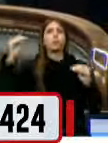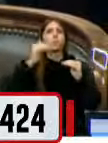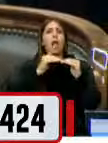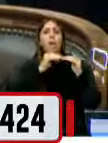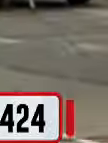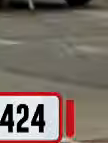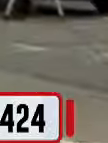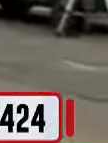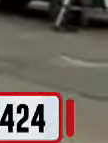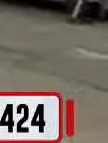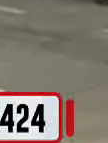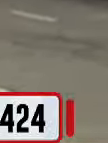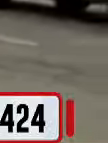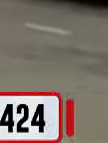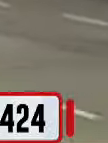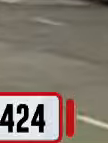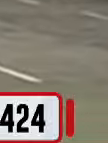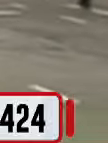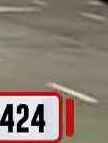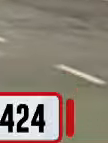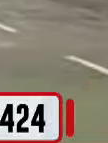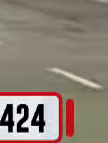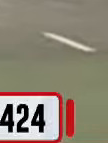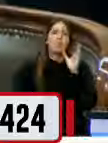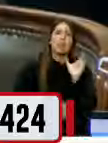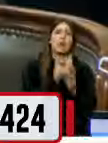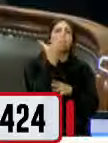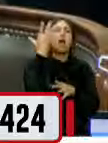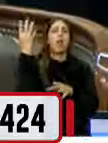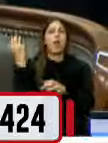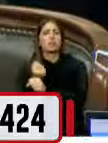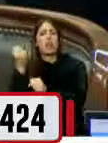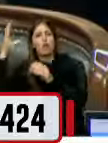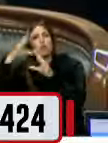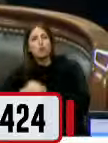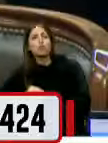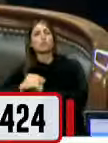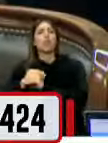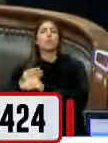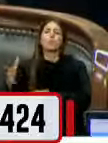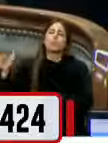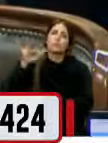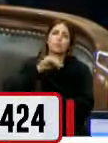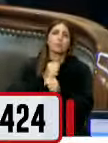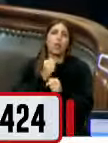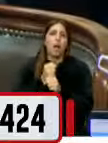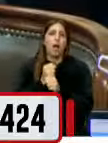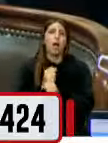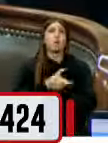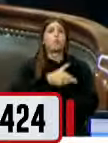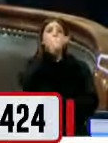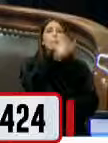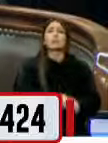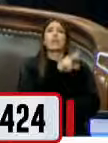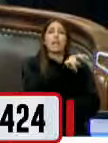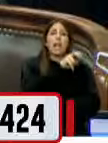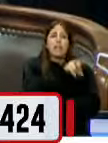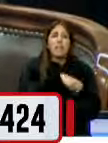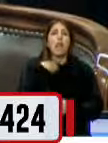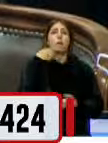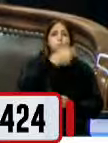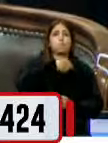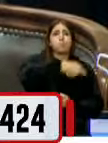poquísima gente, digamos. Se está cumpliendo el protocolo antipiquetes porque no hay gente. El otro día, el martes, en la marcha, que fueron 800.000 personas, que yo también estuve, por supuesto que no se cumplió